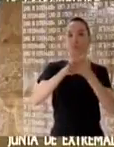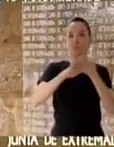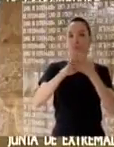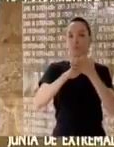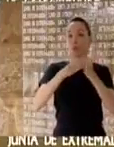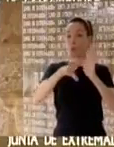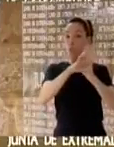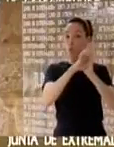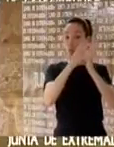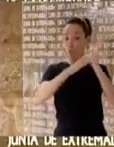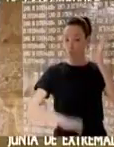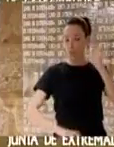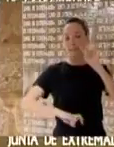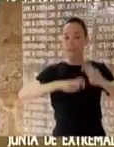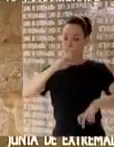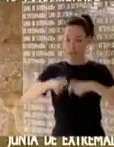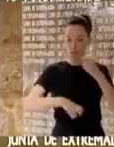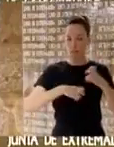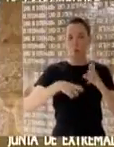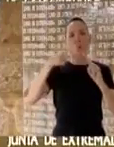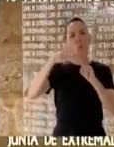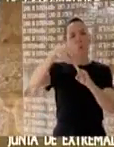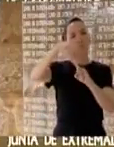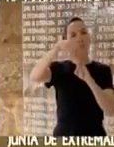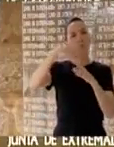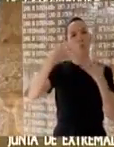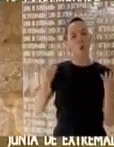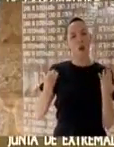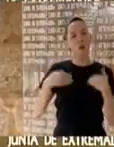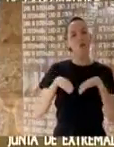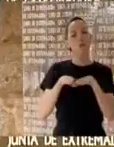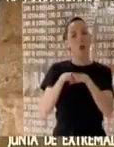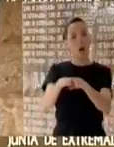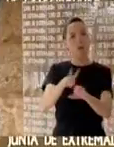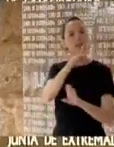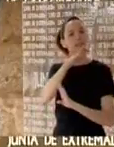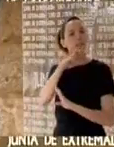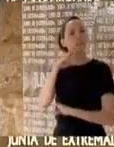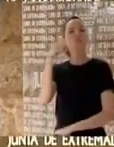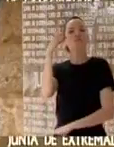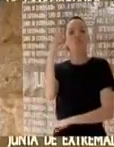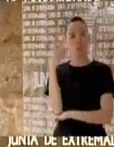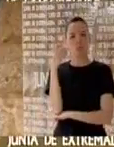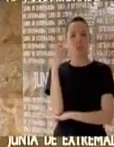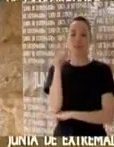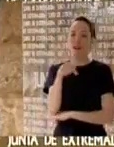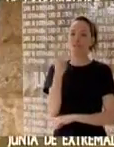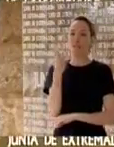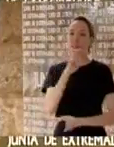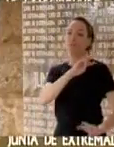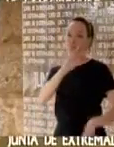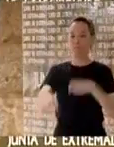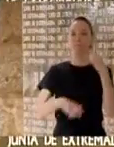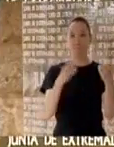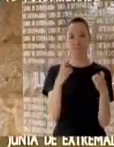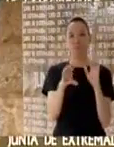marco constitucional, garantizando la igualdad entre españoles, renovar nuestro pacto constitucional. Lo ha venido